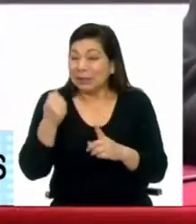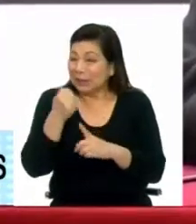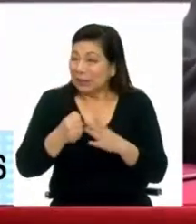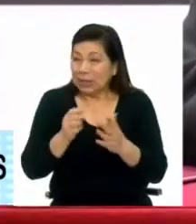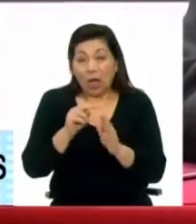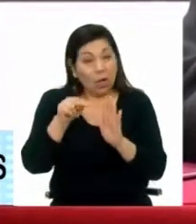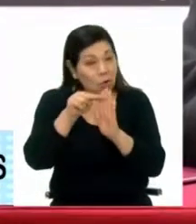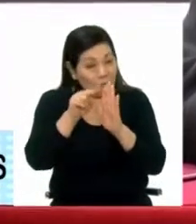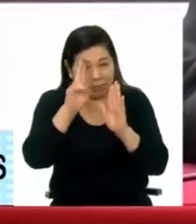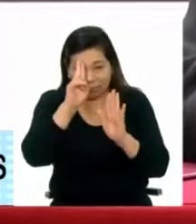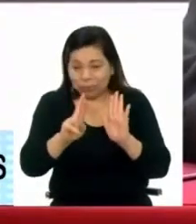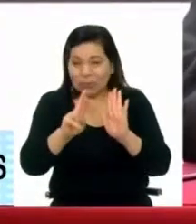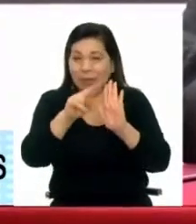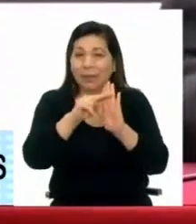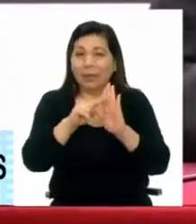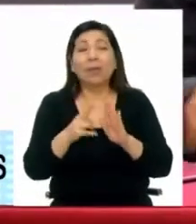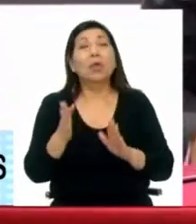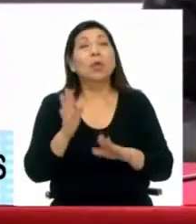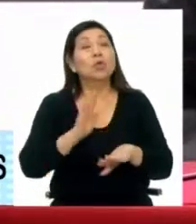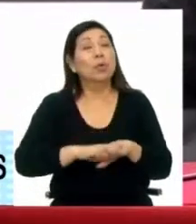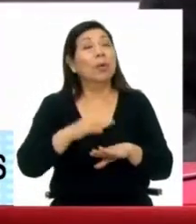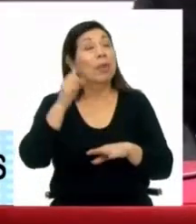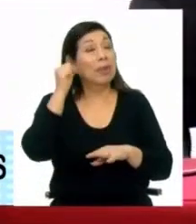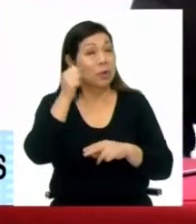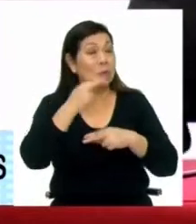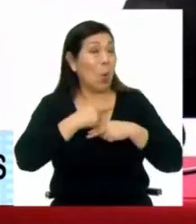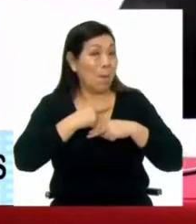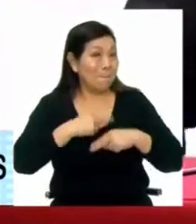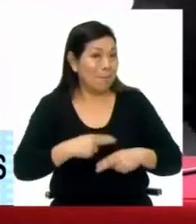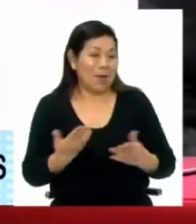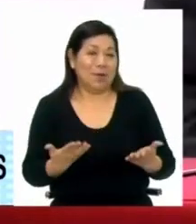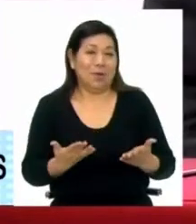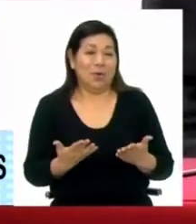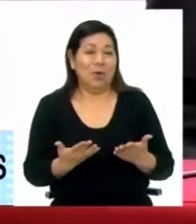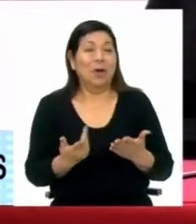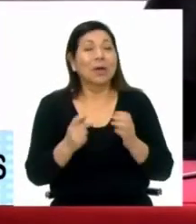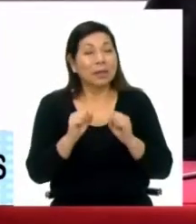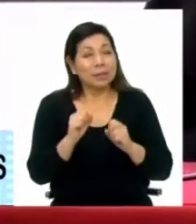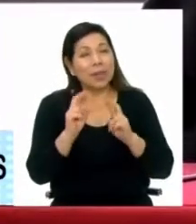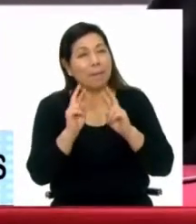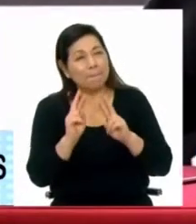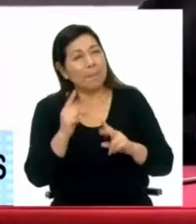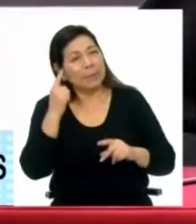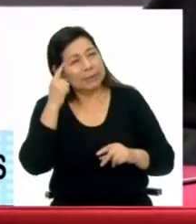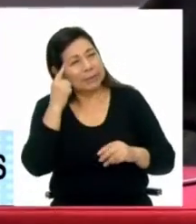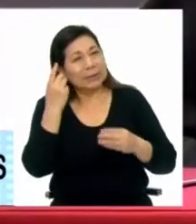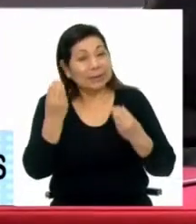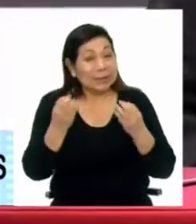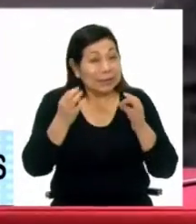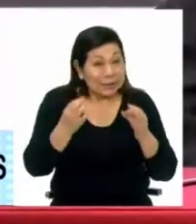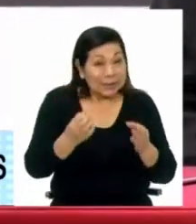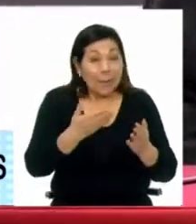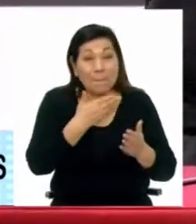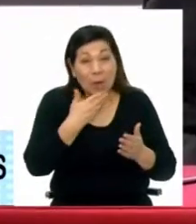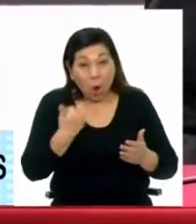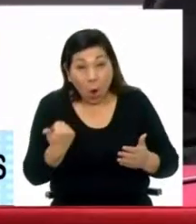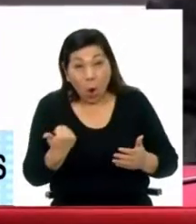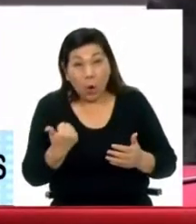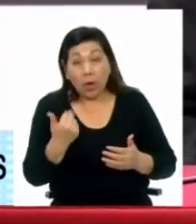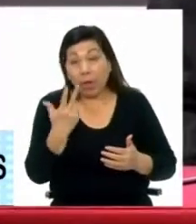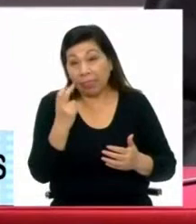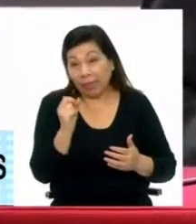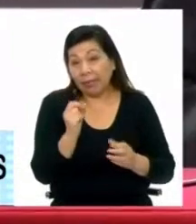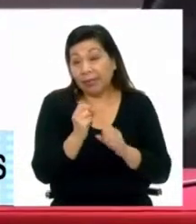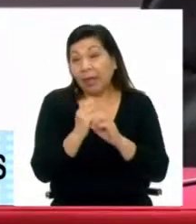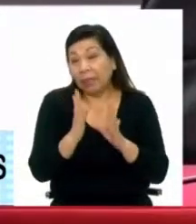transgredir ninguna norma de derechos humanos y es un modelo que se está mirando si es que es viable. Hay 30